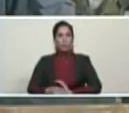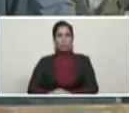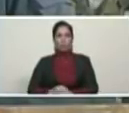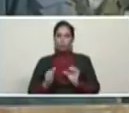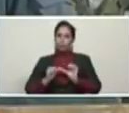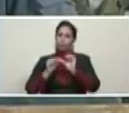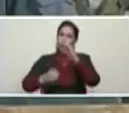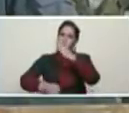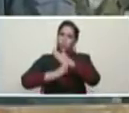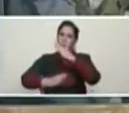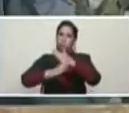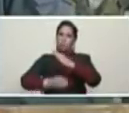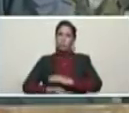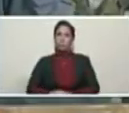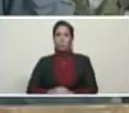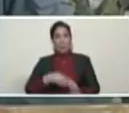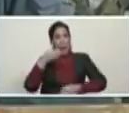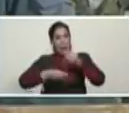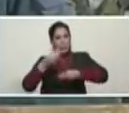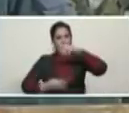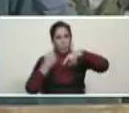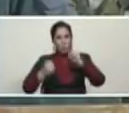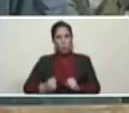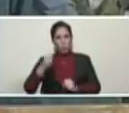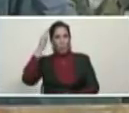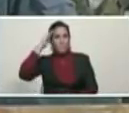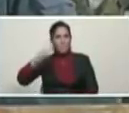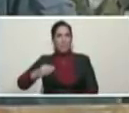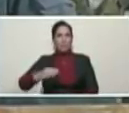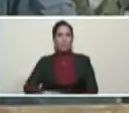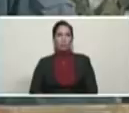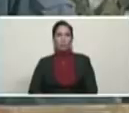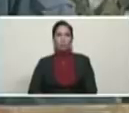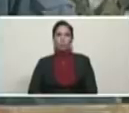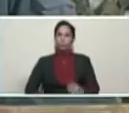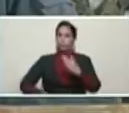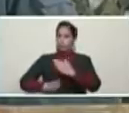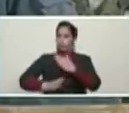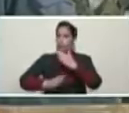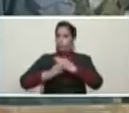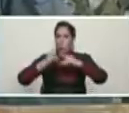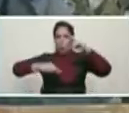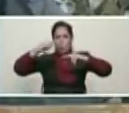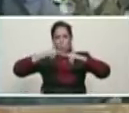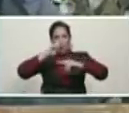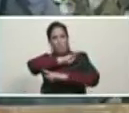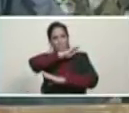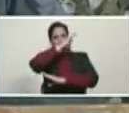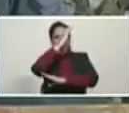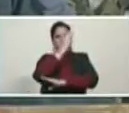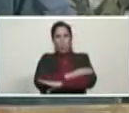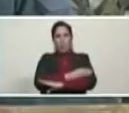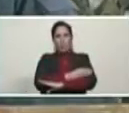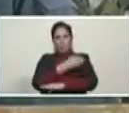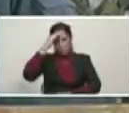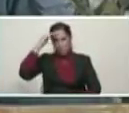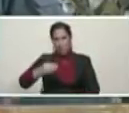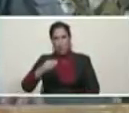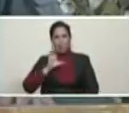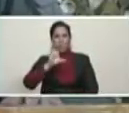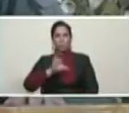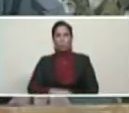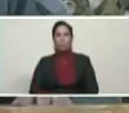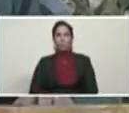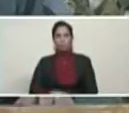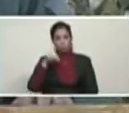continuar haciendo la revolución militar, para continuar construyendo el poder militar de la nación. En